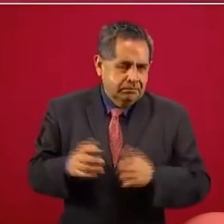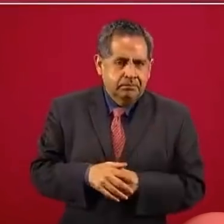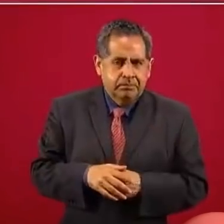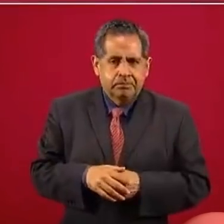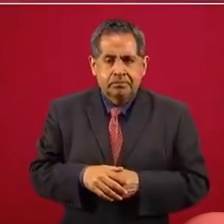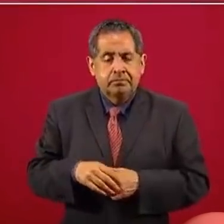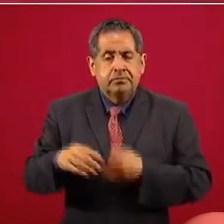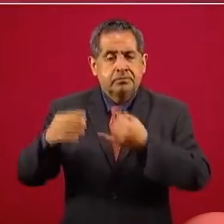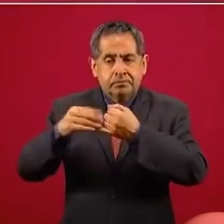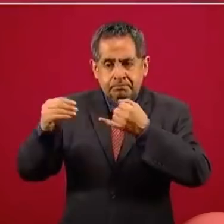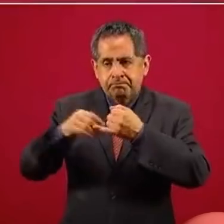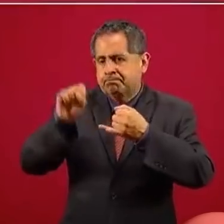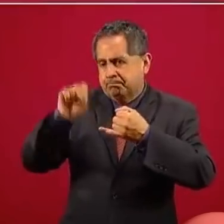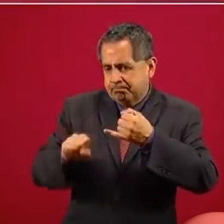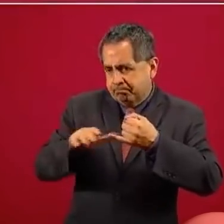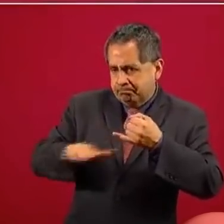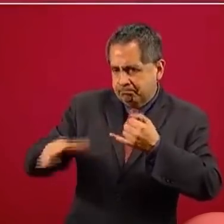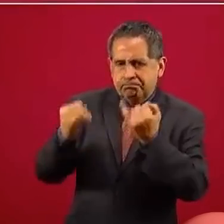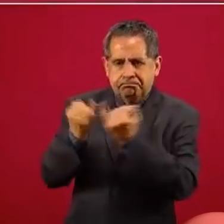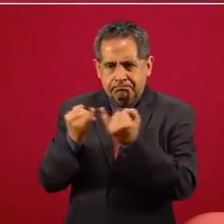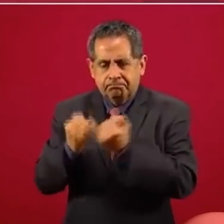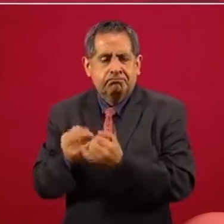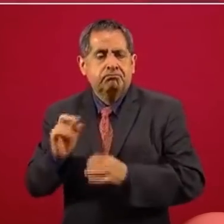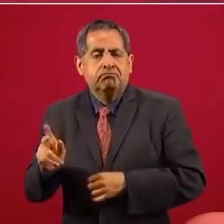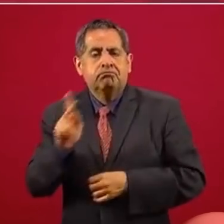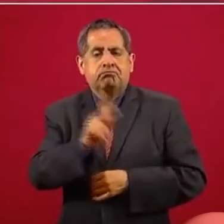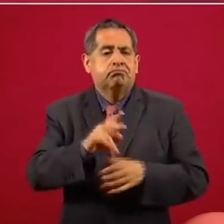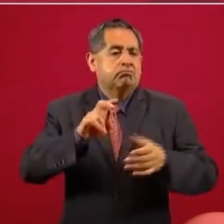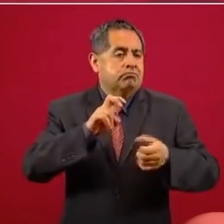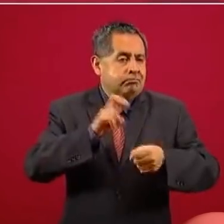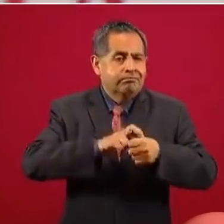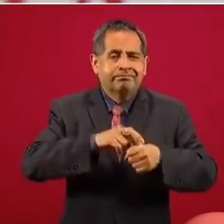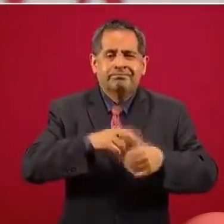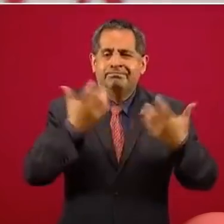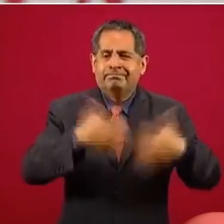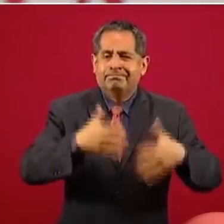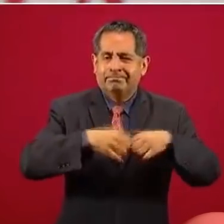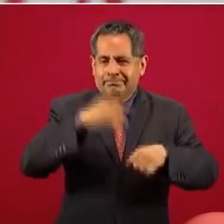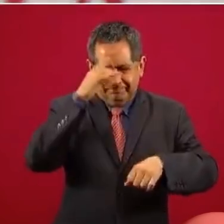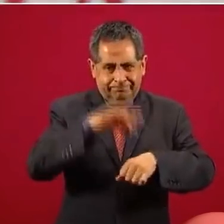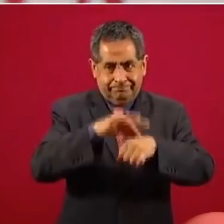la Florida, o las empacadoras de carne,